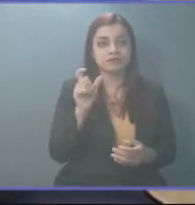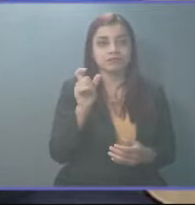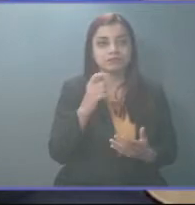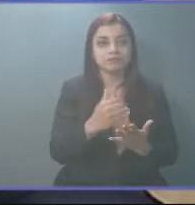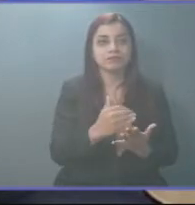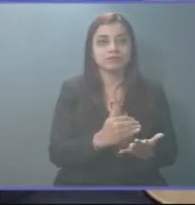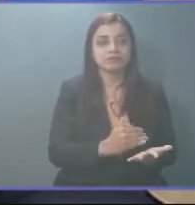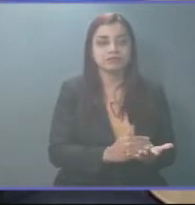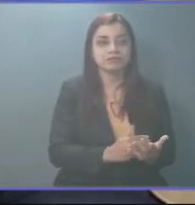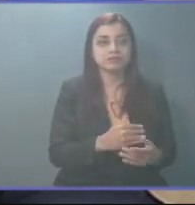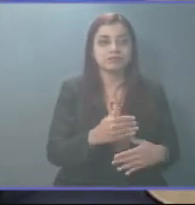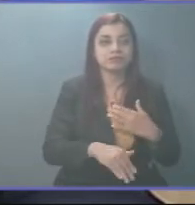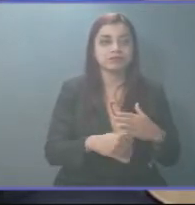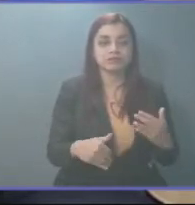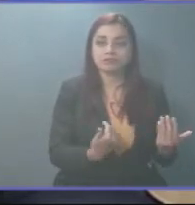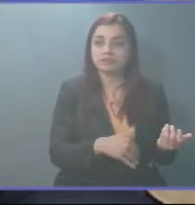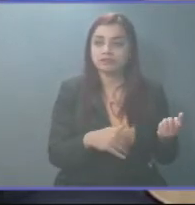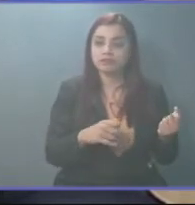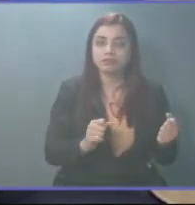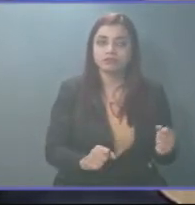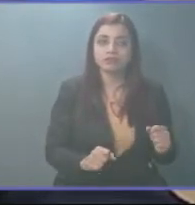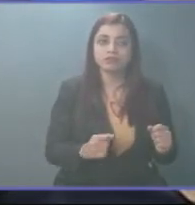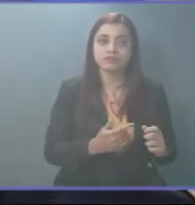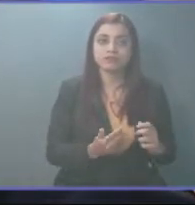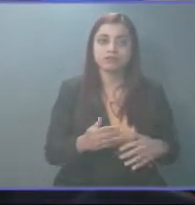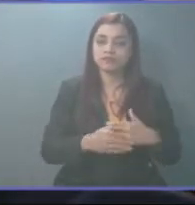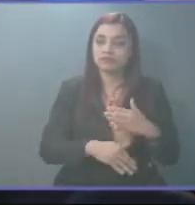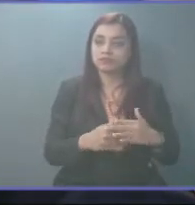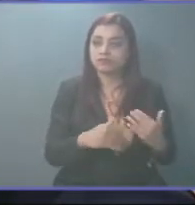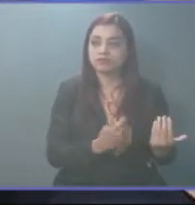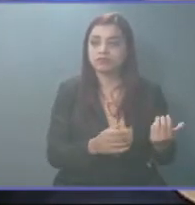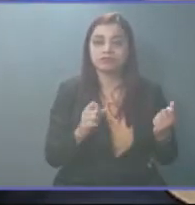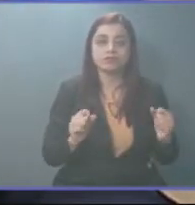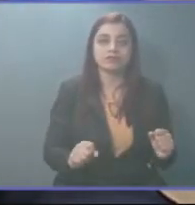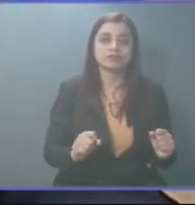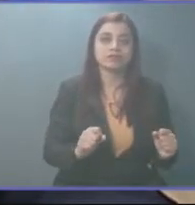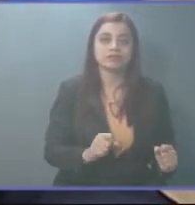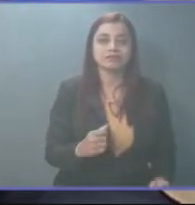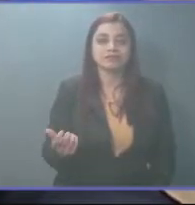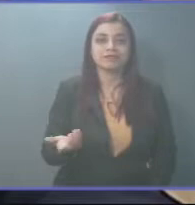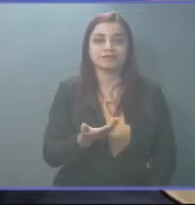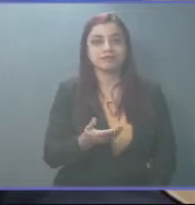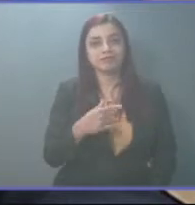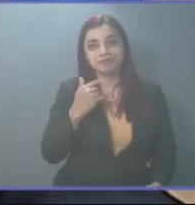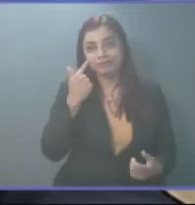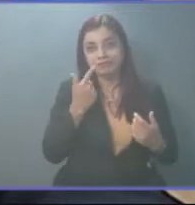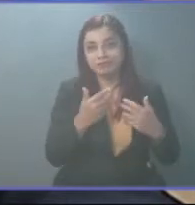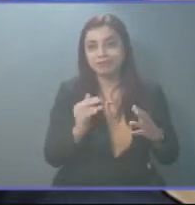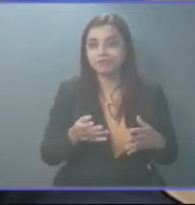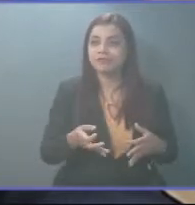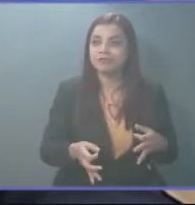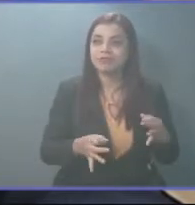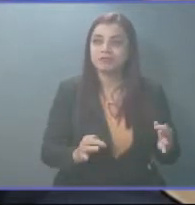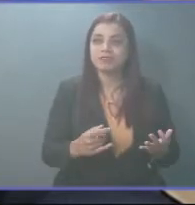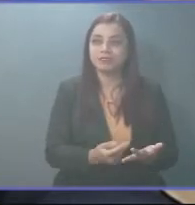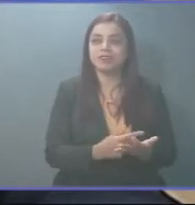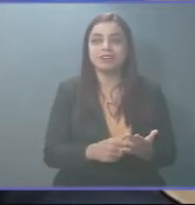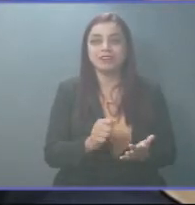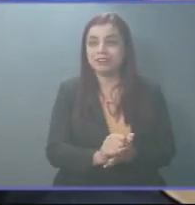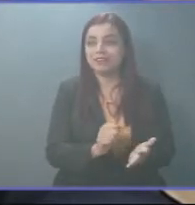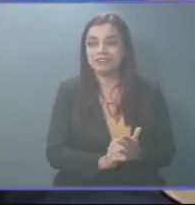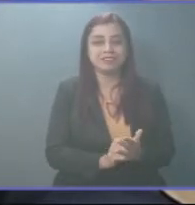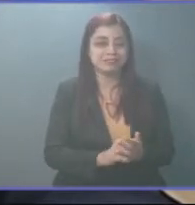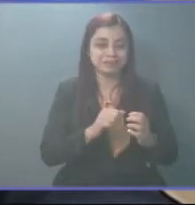evitar inadecuadas interpretaciones, quedando la disposición de la siguiente manera. Artículo 63.